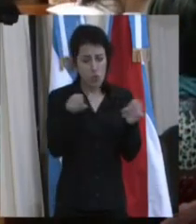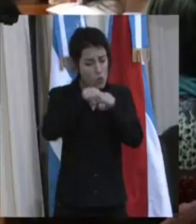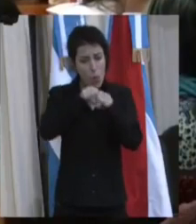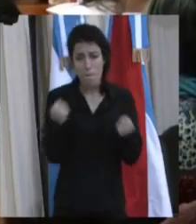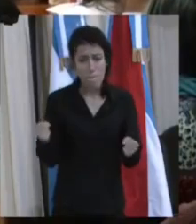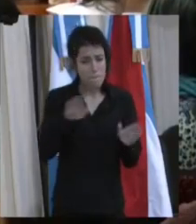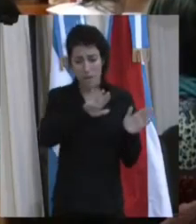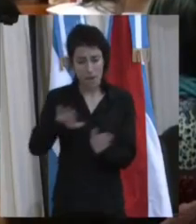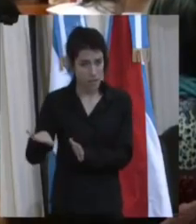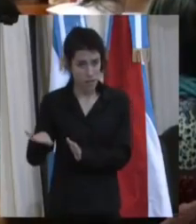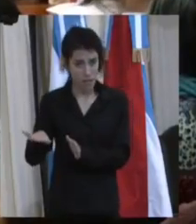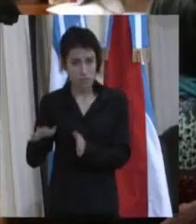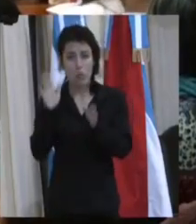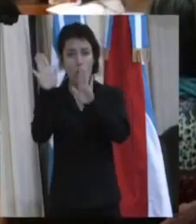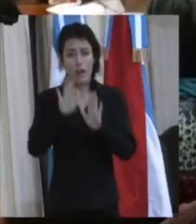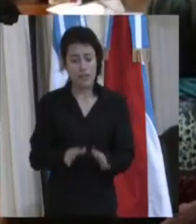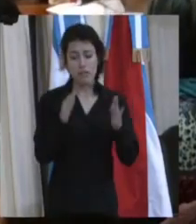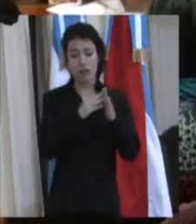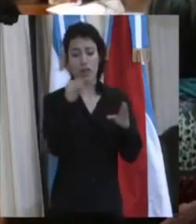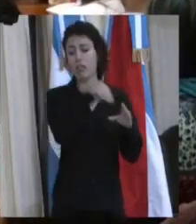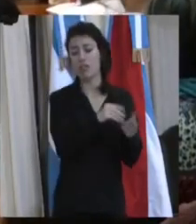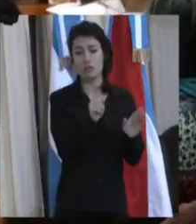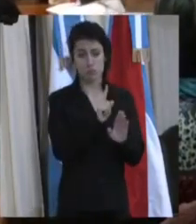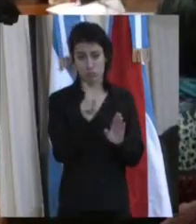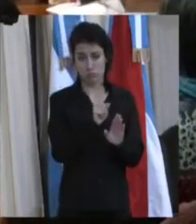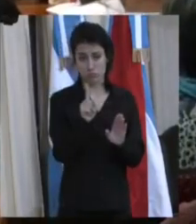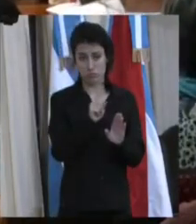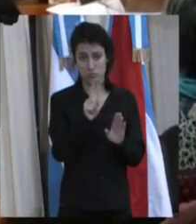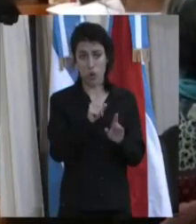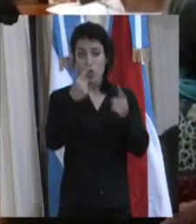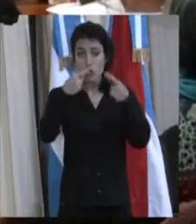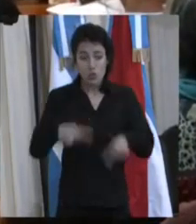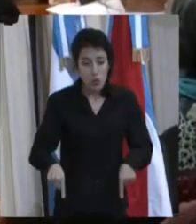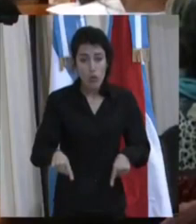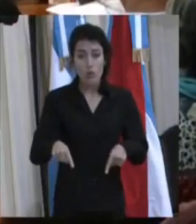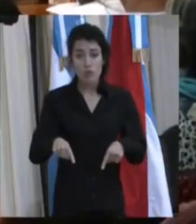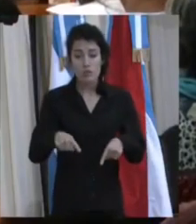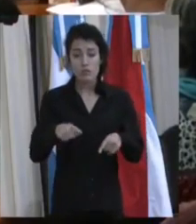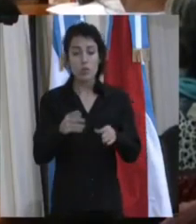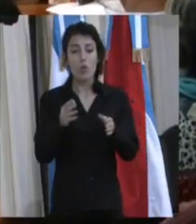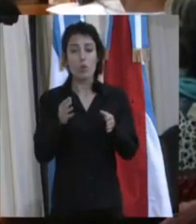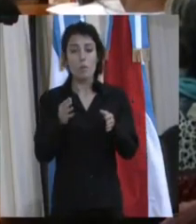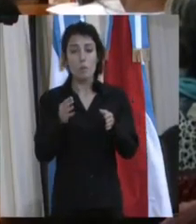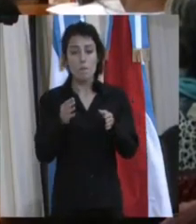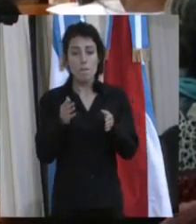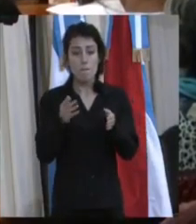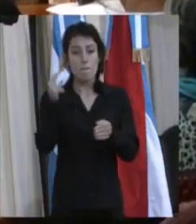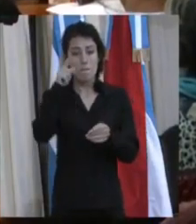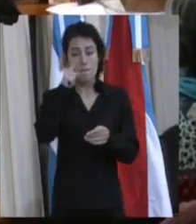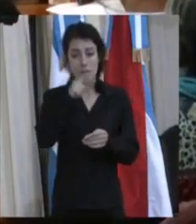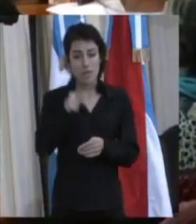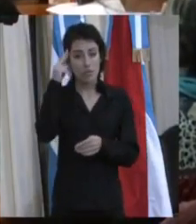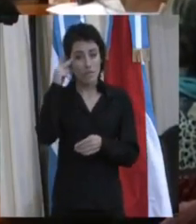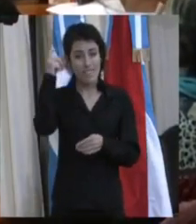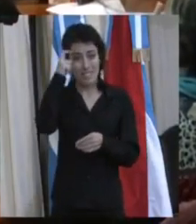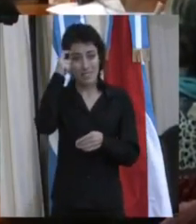que es la maternidad, la organización del hogar. Entonces, todos esos argumentos empiezan a sistematizarse en 1910. Este